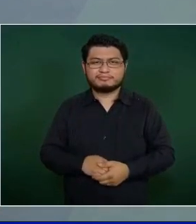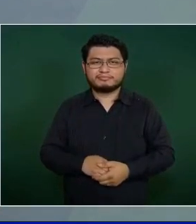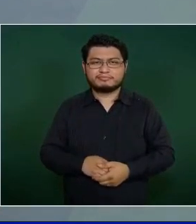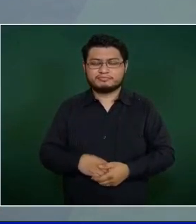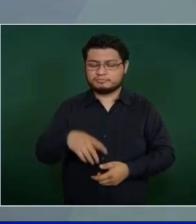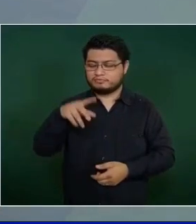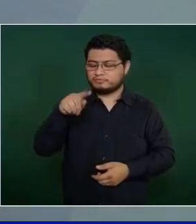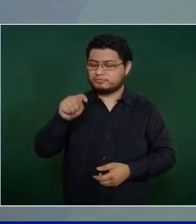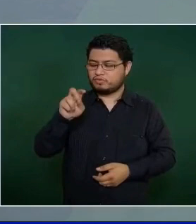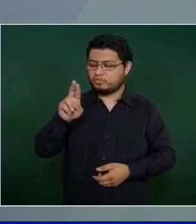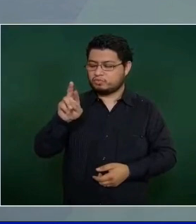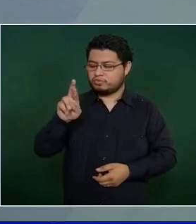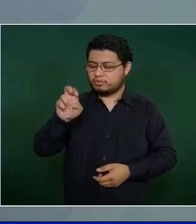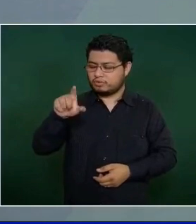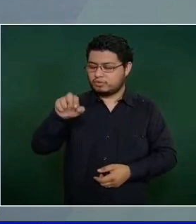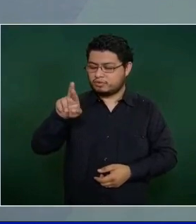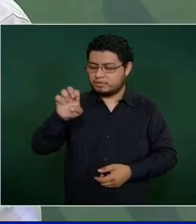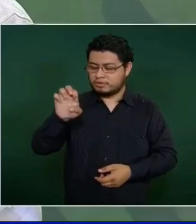Turner,